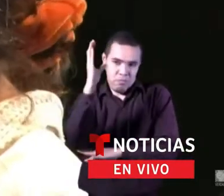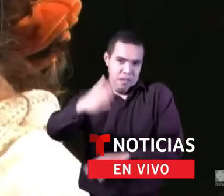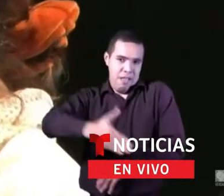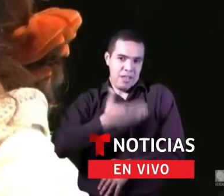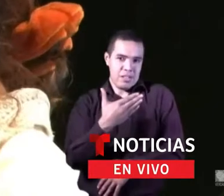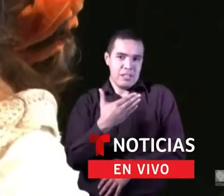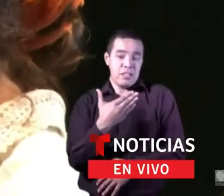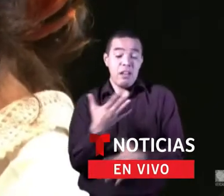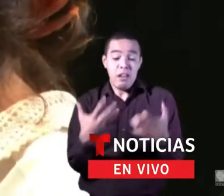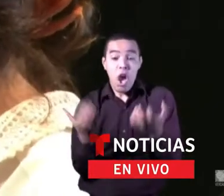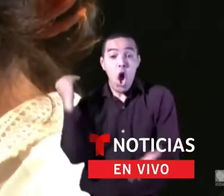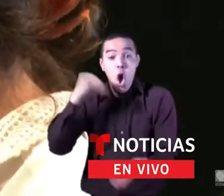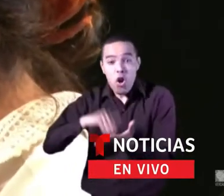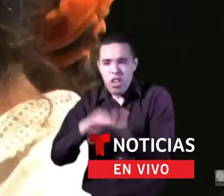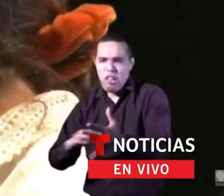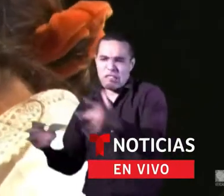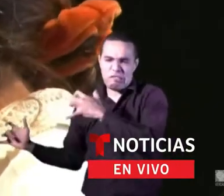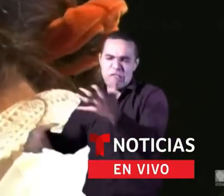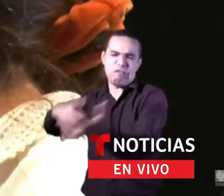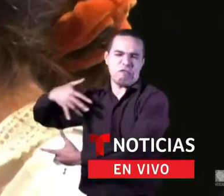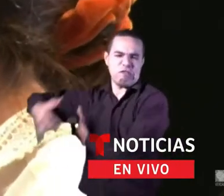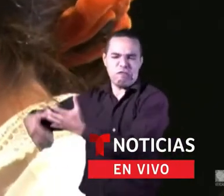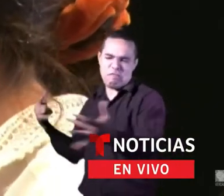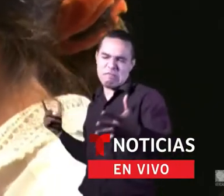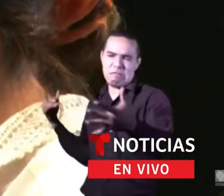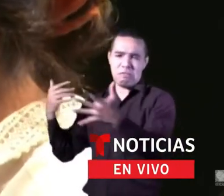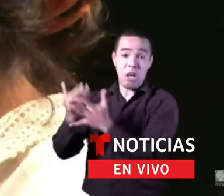no queremos volver nunca